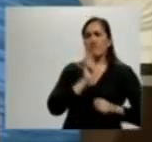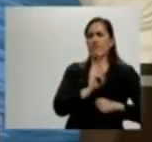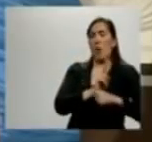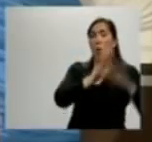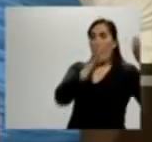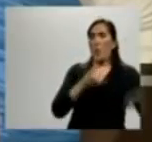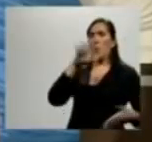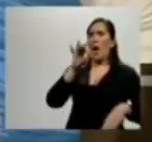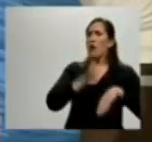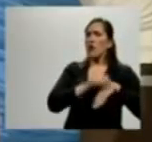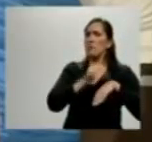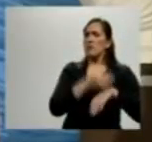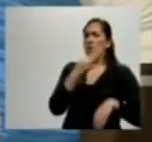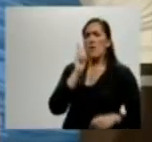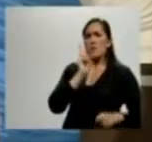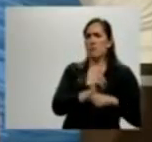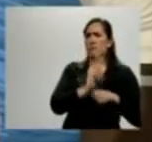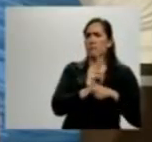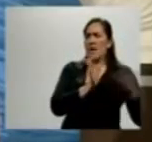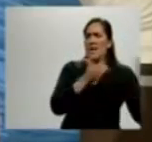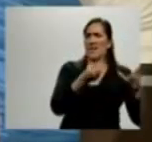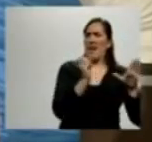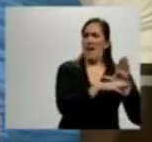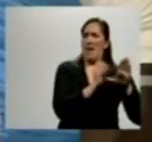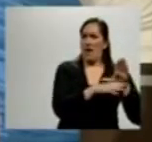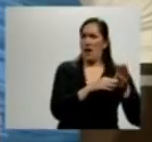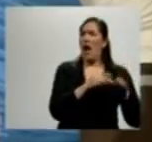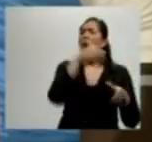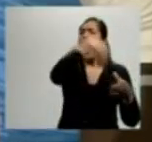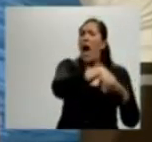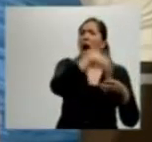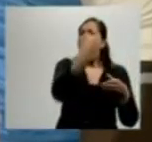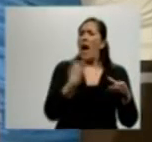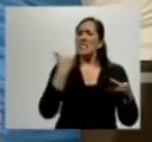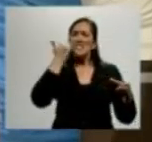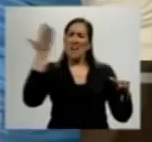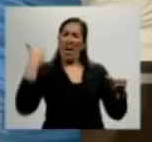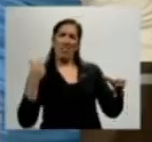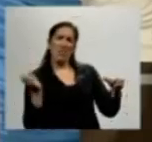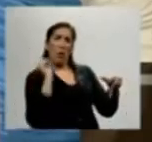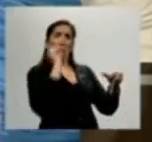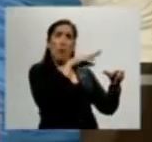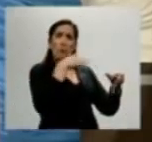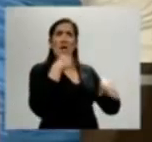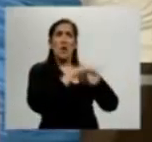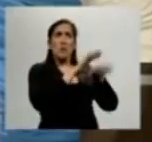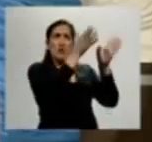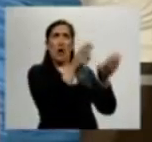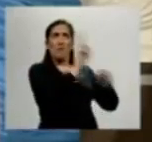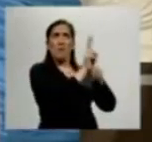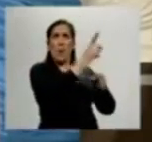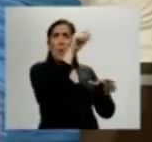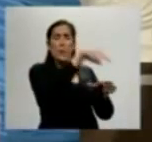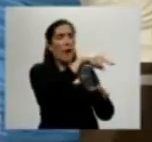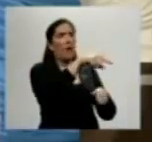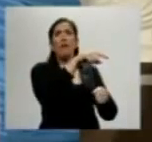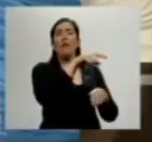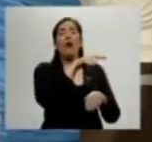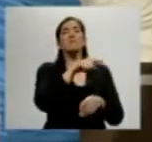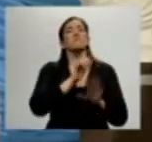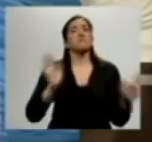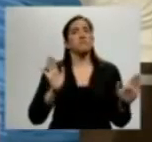custodia de los locales, la integridad de las cajas y el contenido de ellas conforme con lo pactado y las expectativas creadas en el